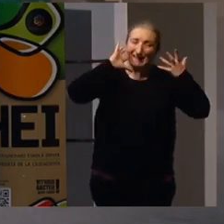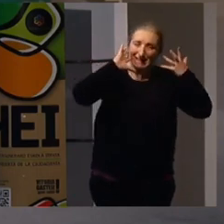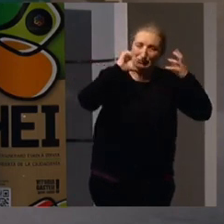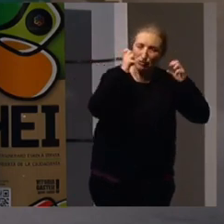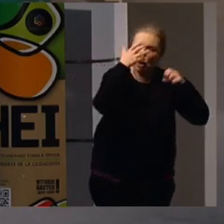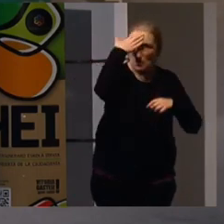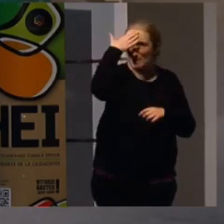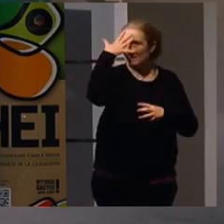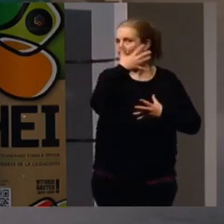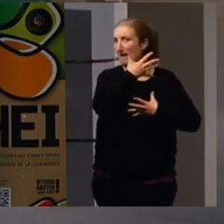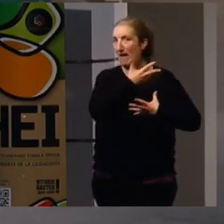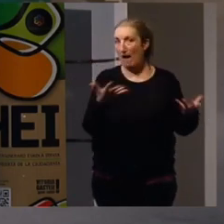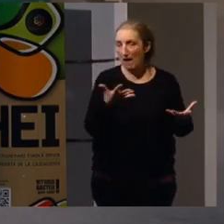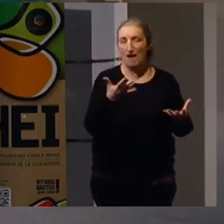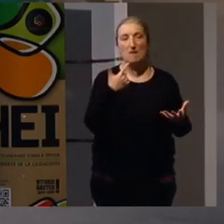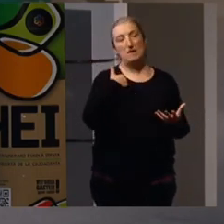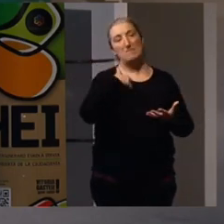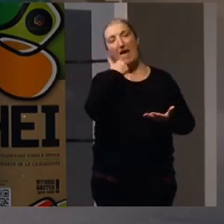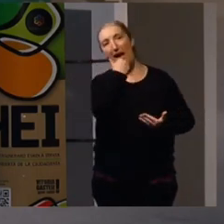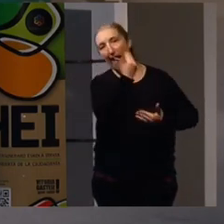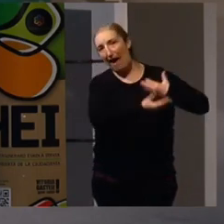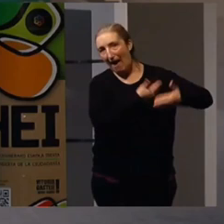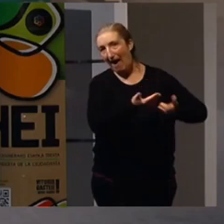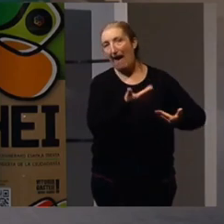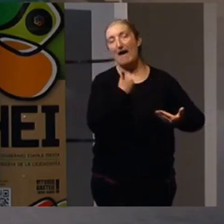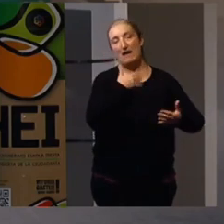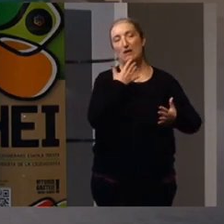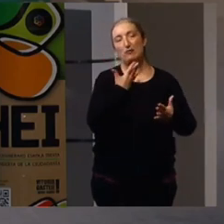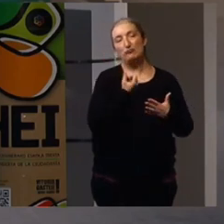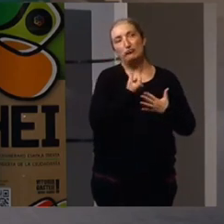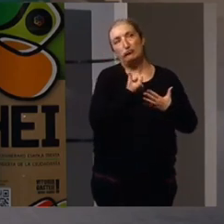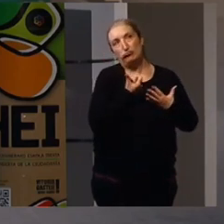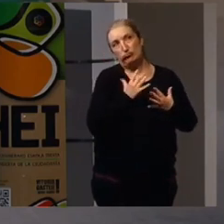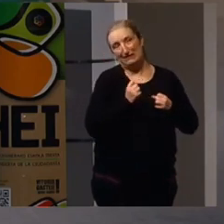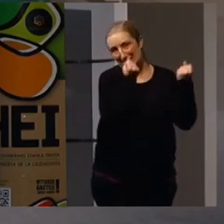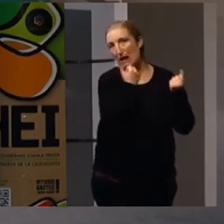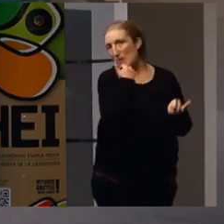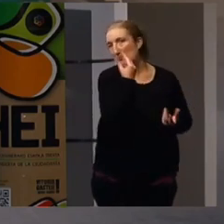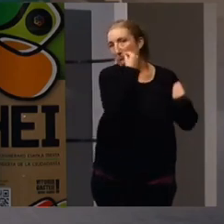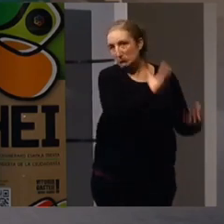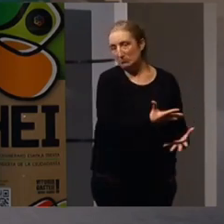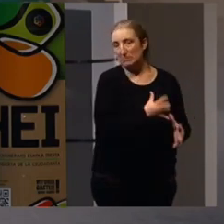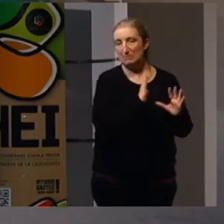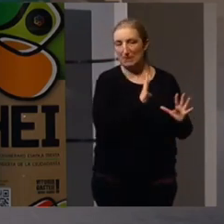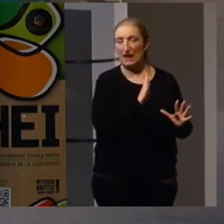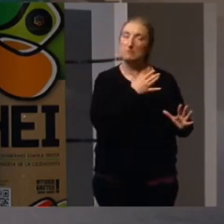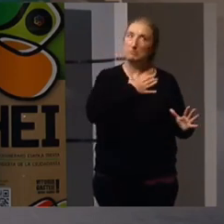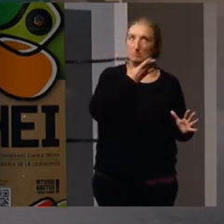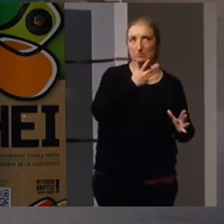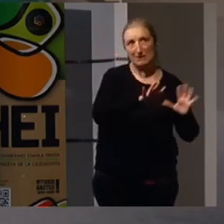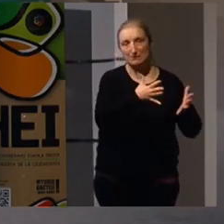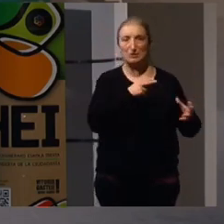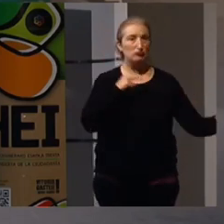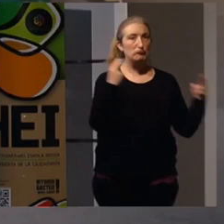grave sí que suele haber un circuito que funciona más o menos con otra serie de problemas que tienen más que ver con la coerción y con otras cosas, pero sí que suelen